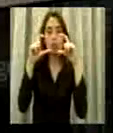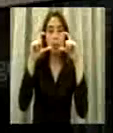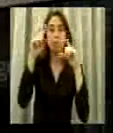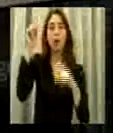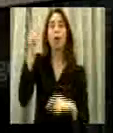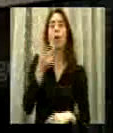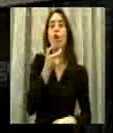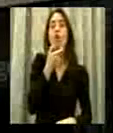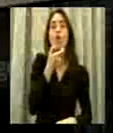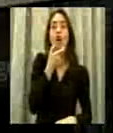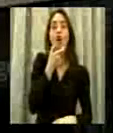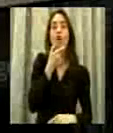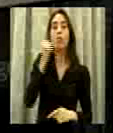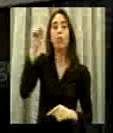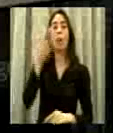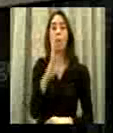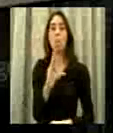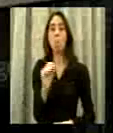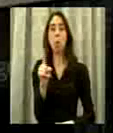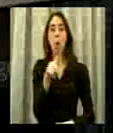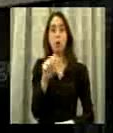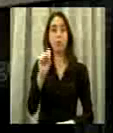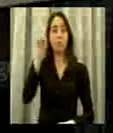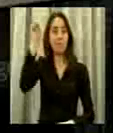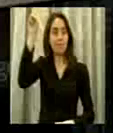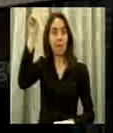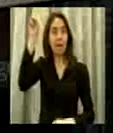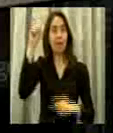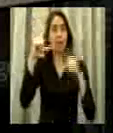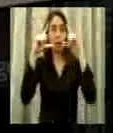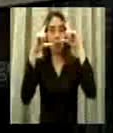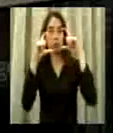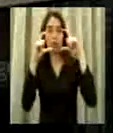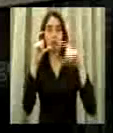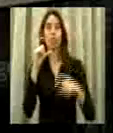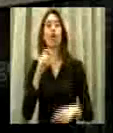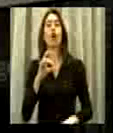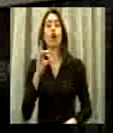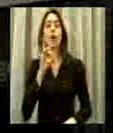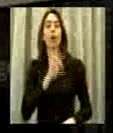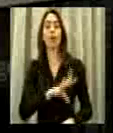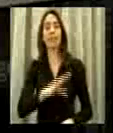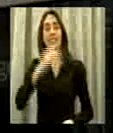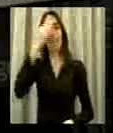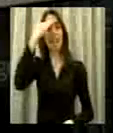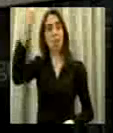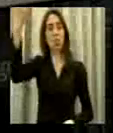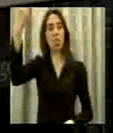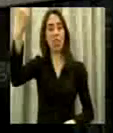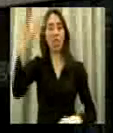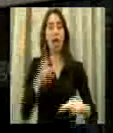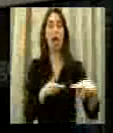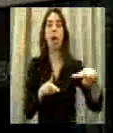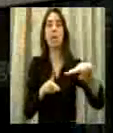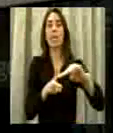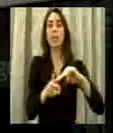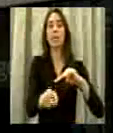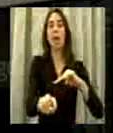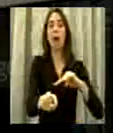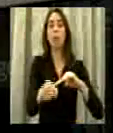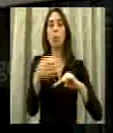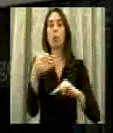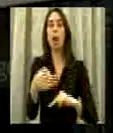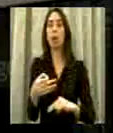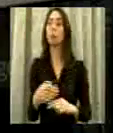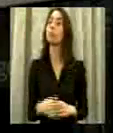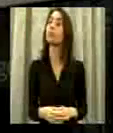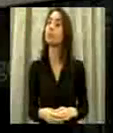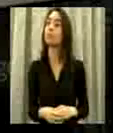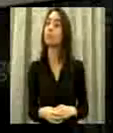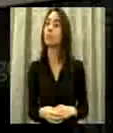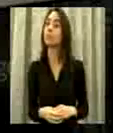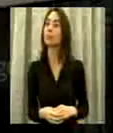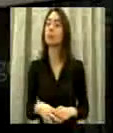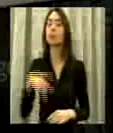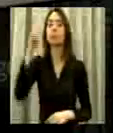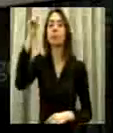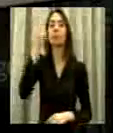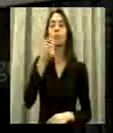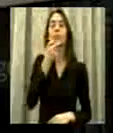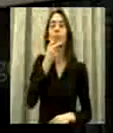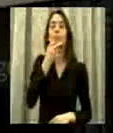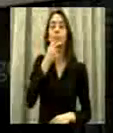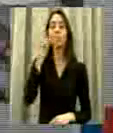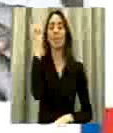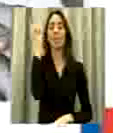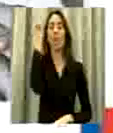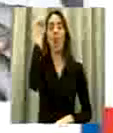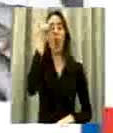Stock Exchange, cuando fuimos este año. Esto es la foto del Chile Day en que nos tocó inaugurar el London Stock Exchange